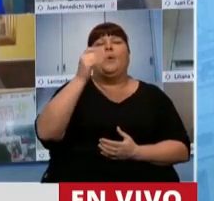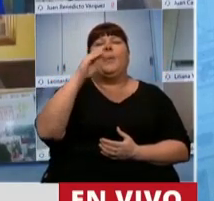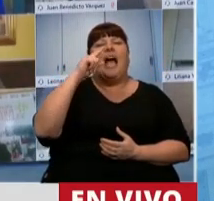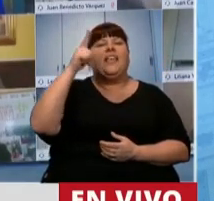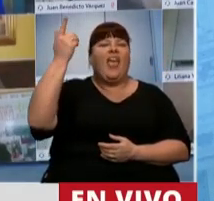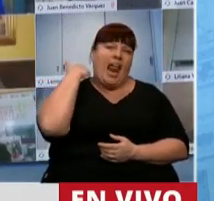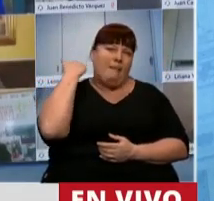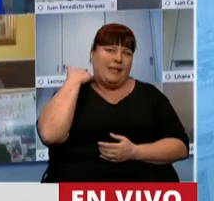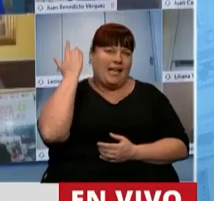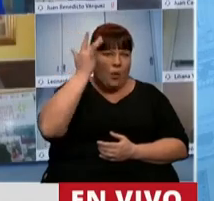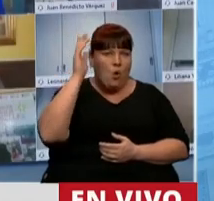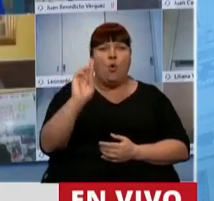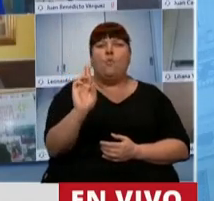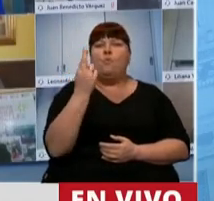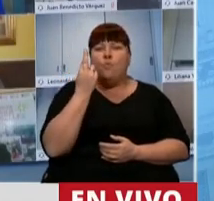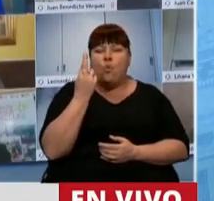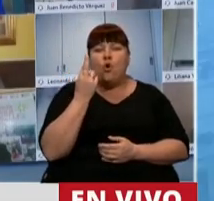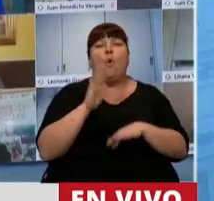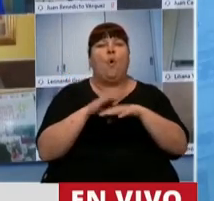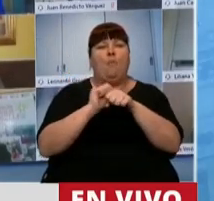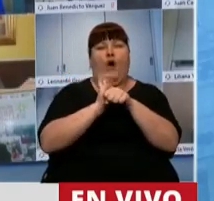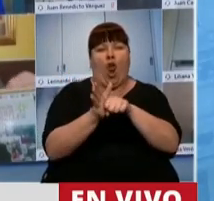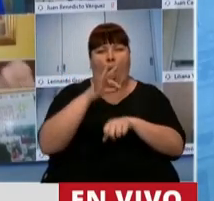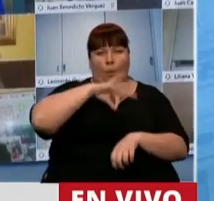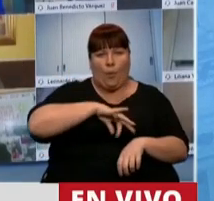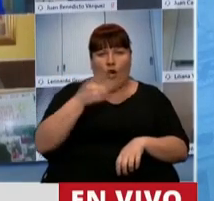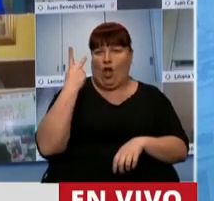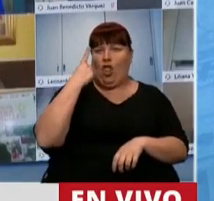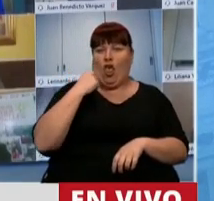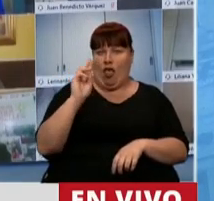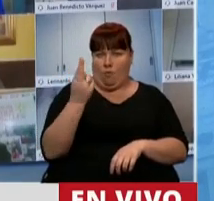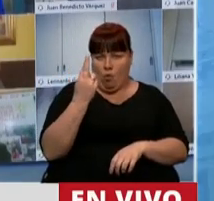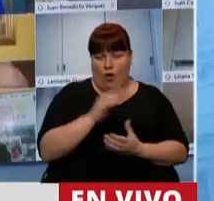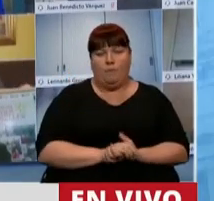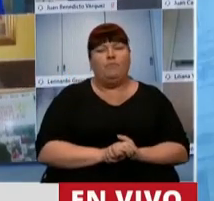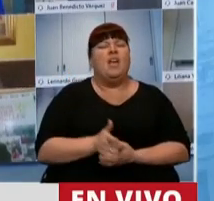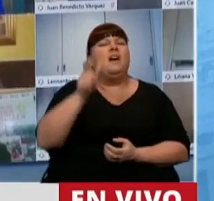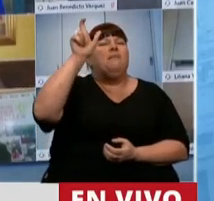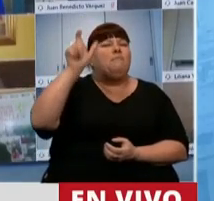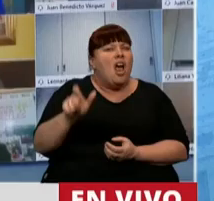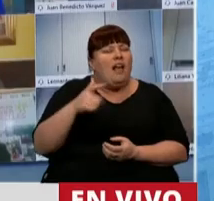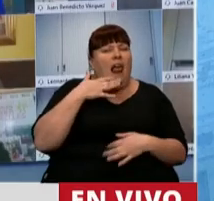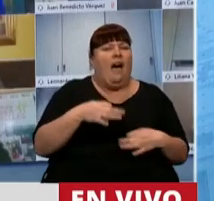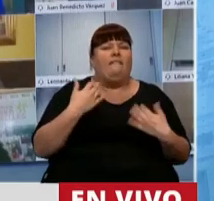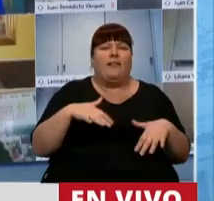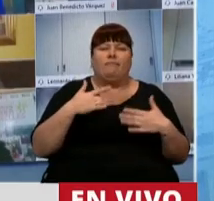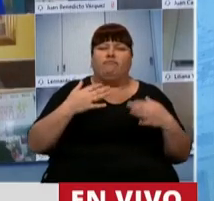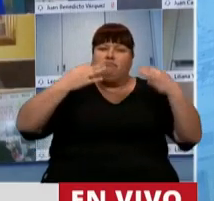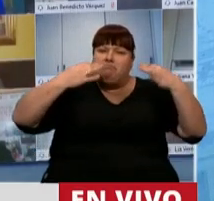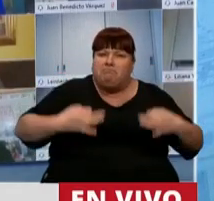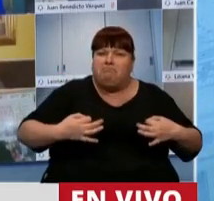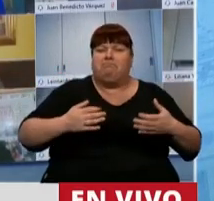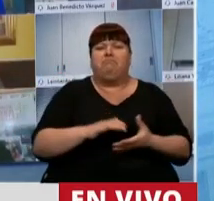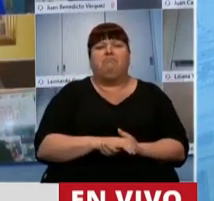el padre Bachi de La Matanza, quien falleció por COVID hace 2 días, una persona, la verdad, que muy